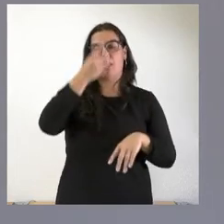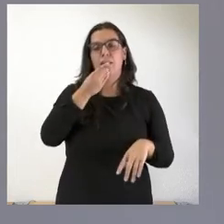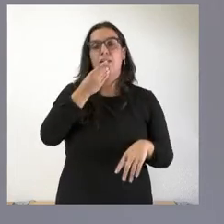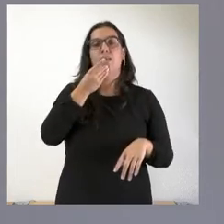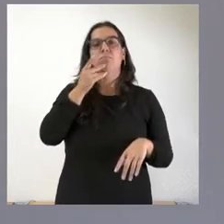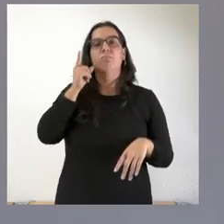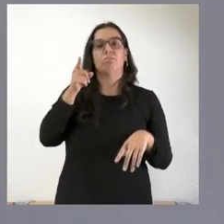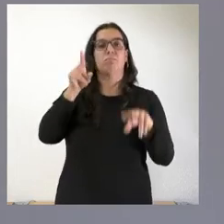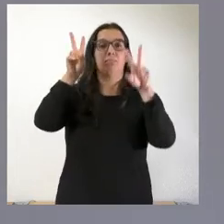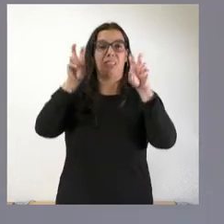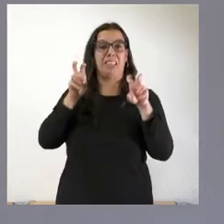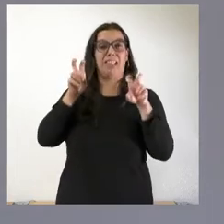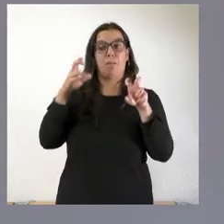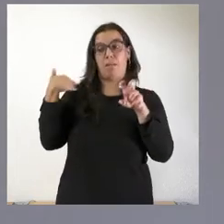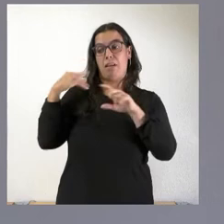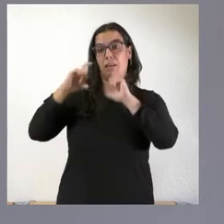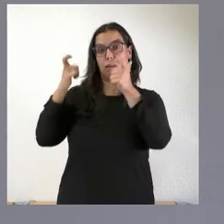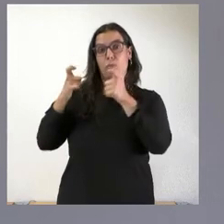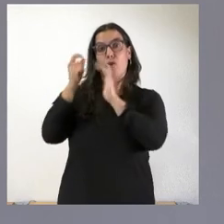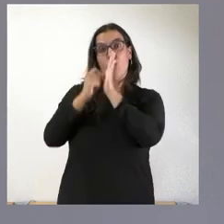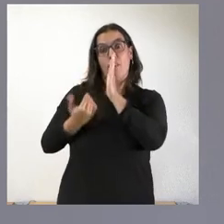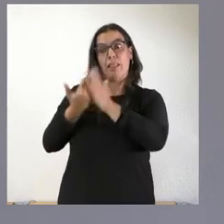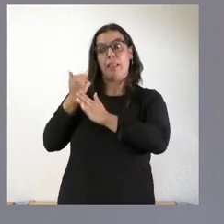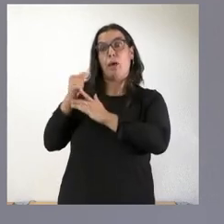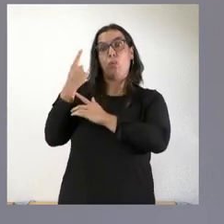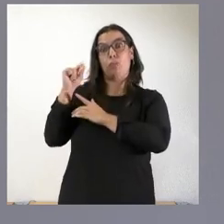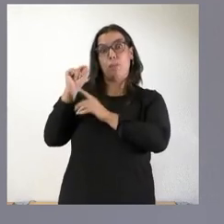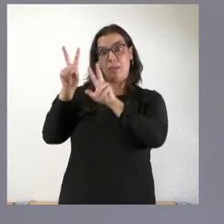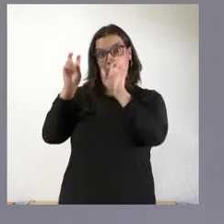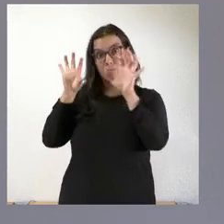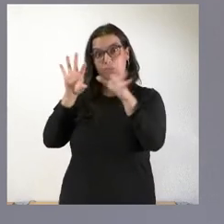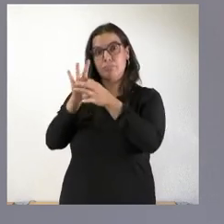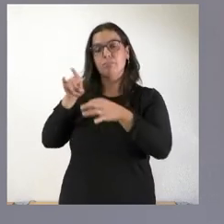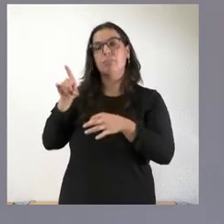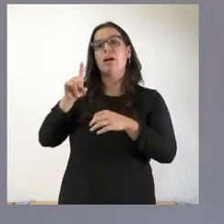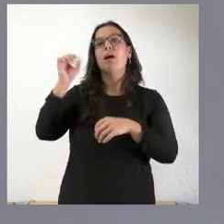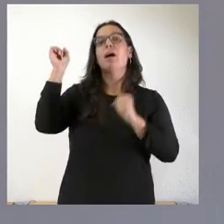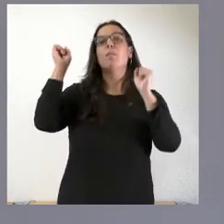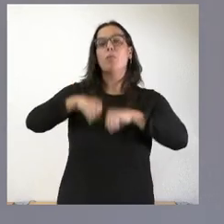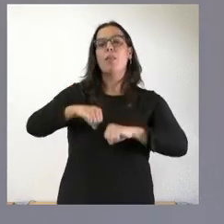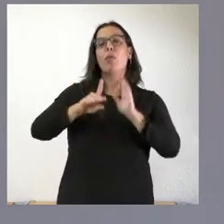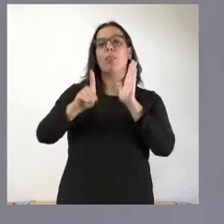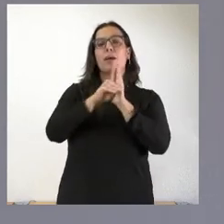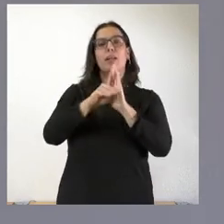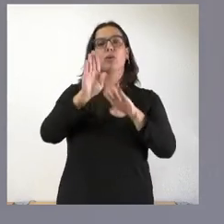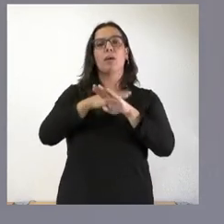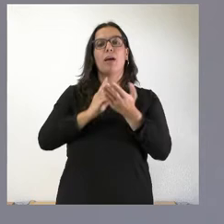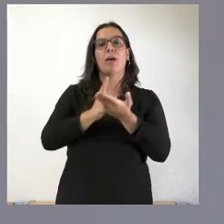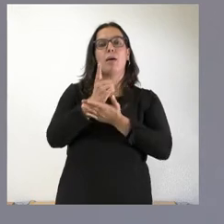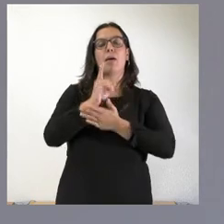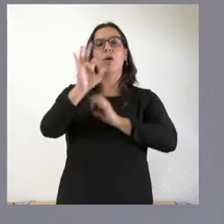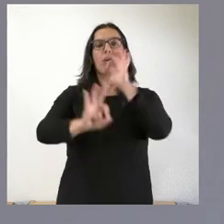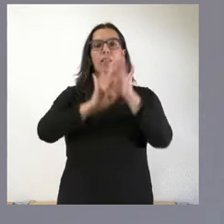sido tratadas en el orden del día, en concreto la aprobación del decreto del mapa de ordenación del